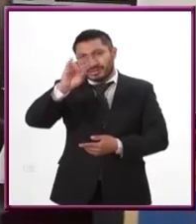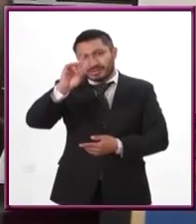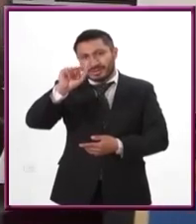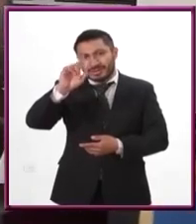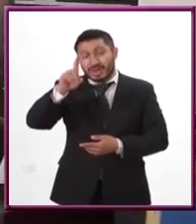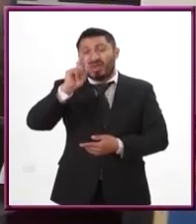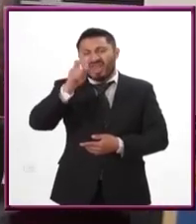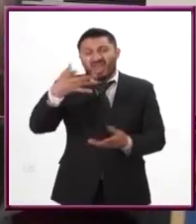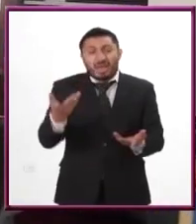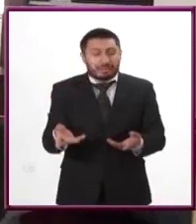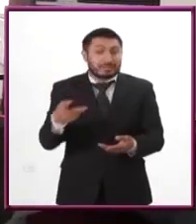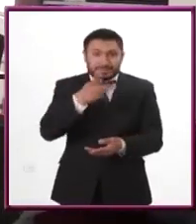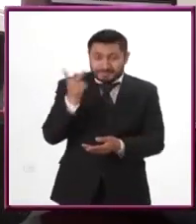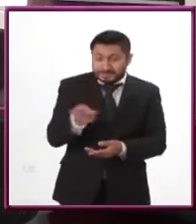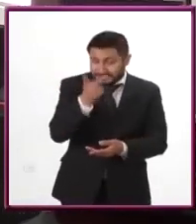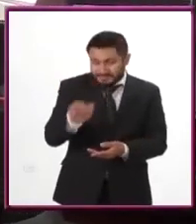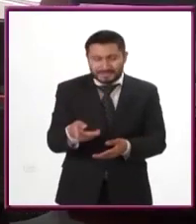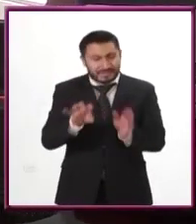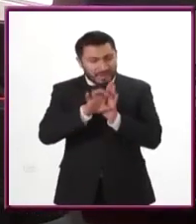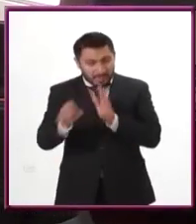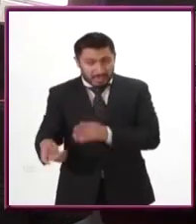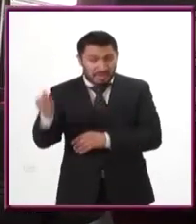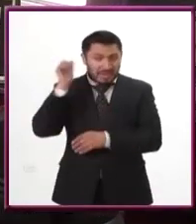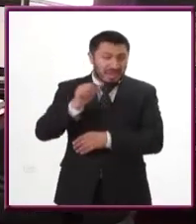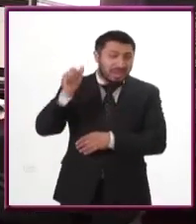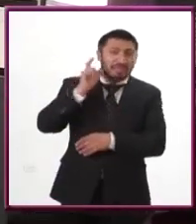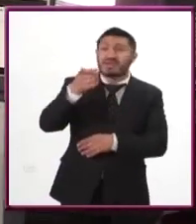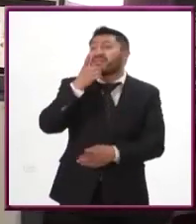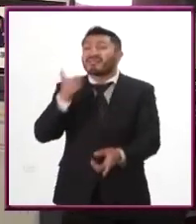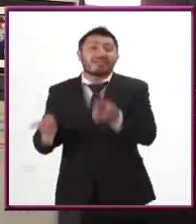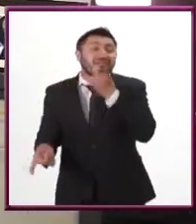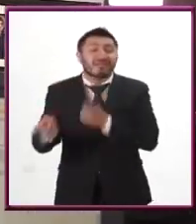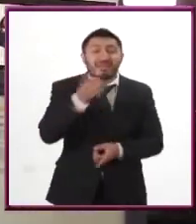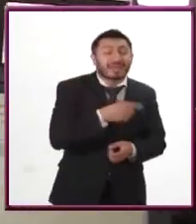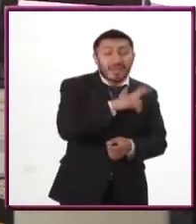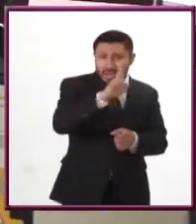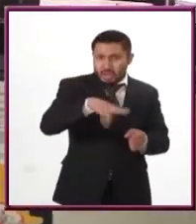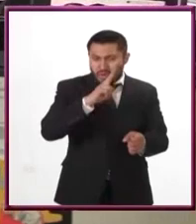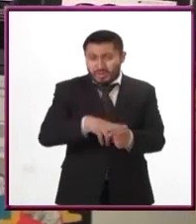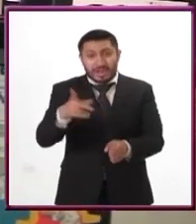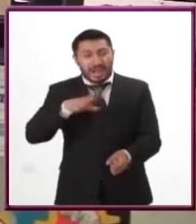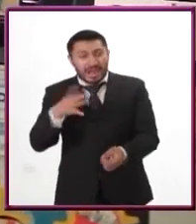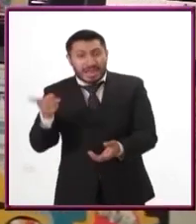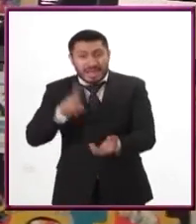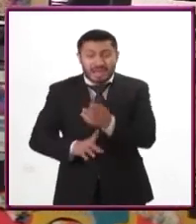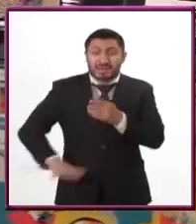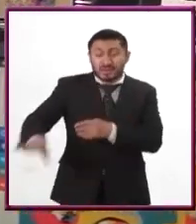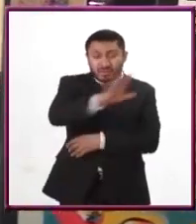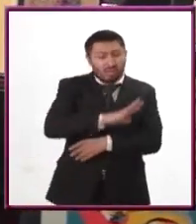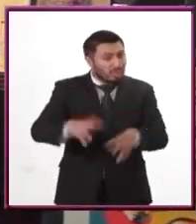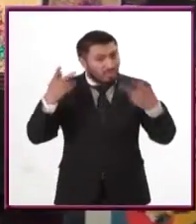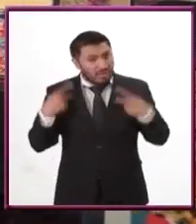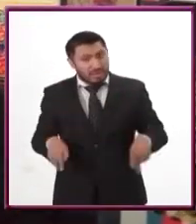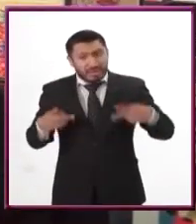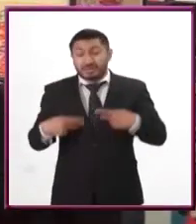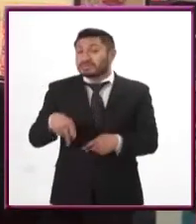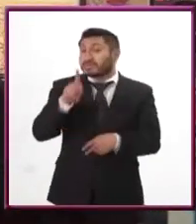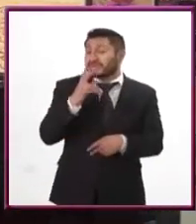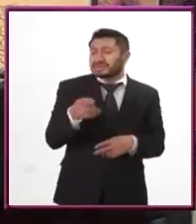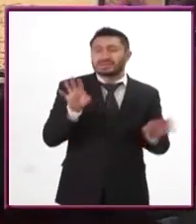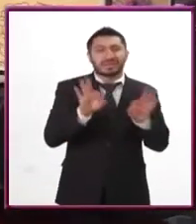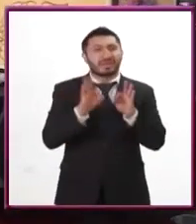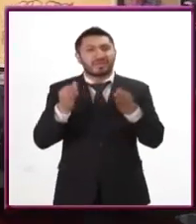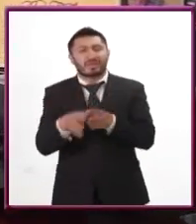pregunta. Siempre nos han dicho que lo normal es aquello con lo que cuenta la mayoría. Esa condición